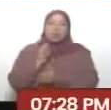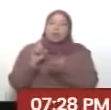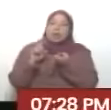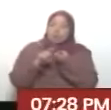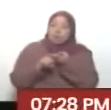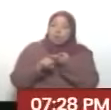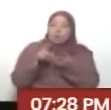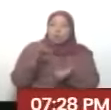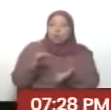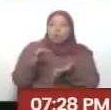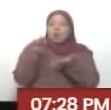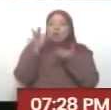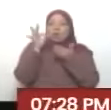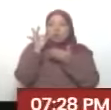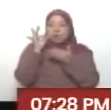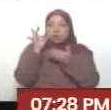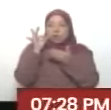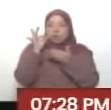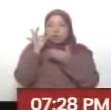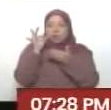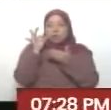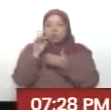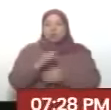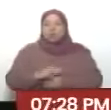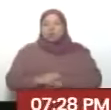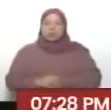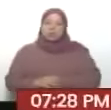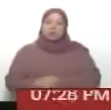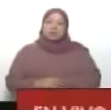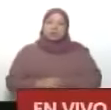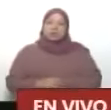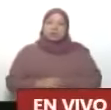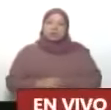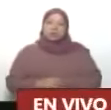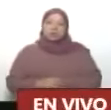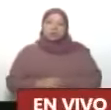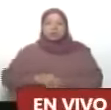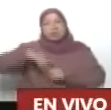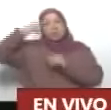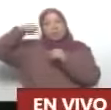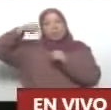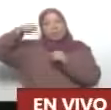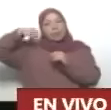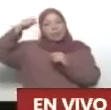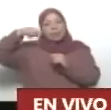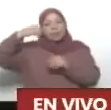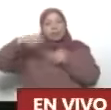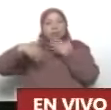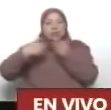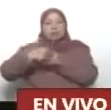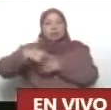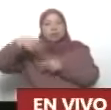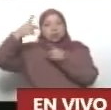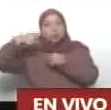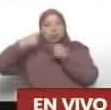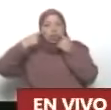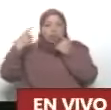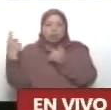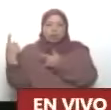una tacita de café a Silvia. Y se me ocurrió grabar un videíto para las redes. ¿Ustedes lo